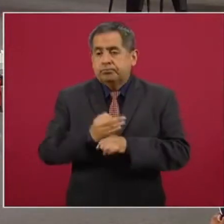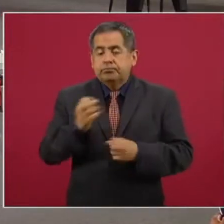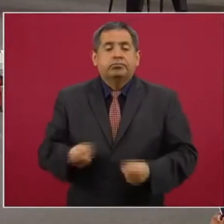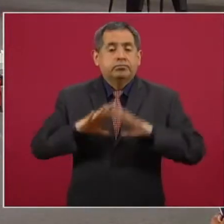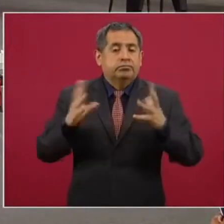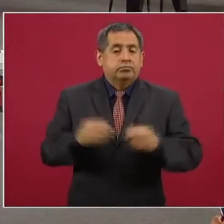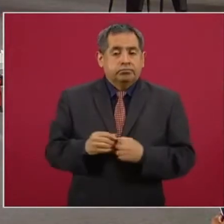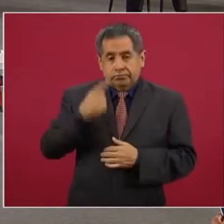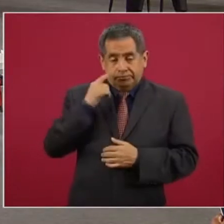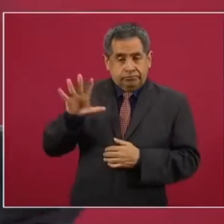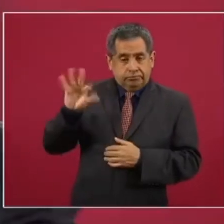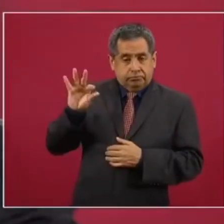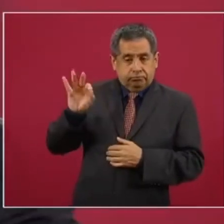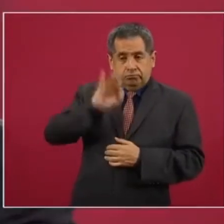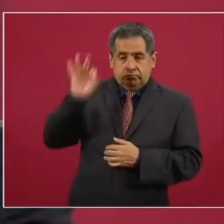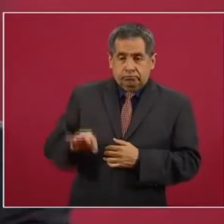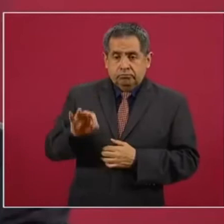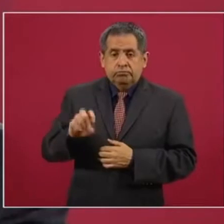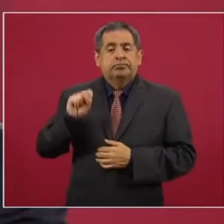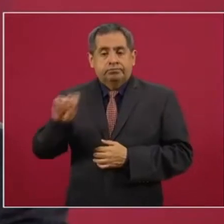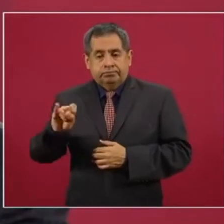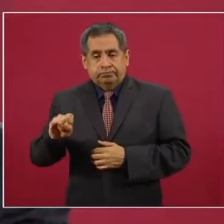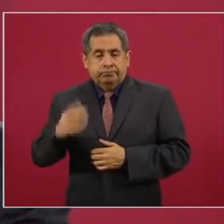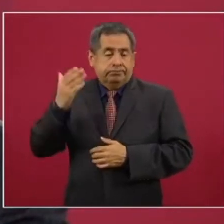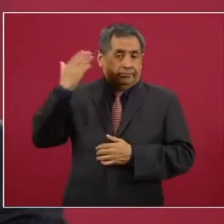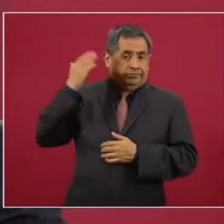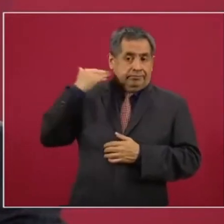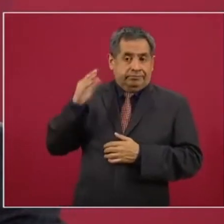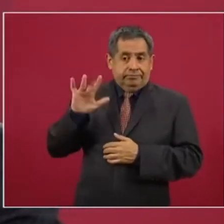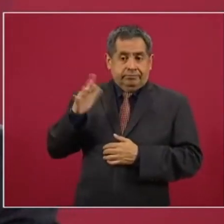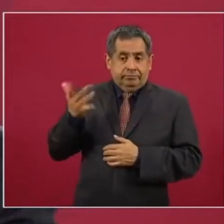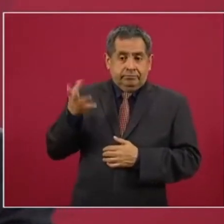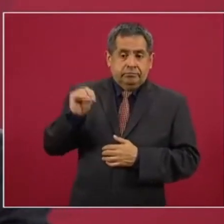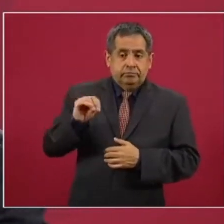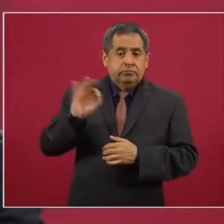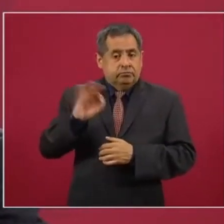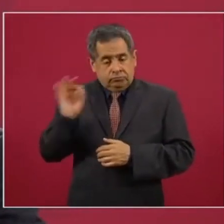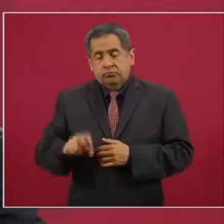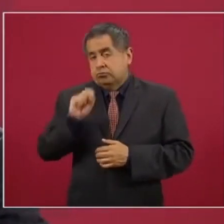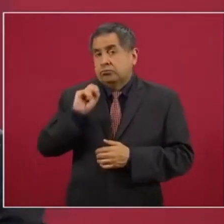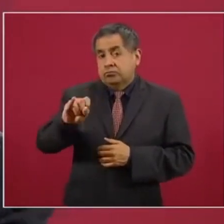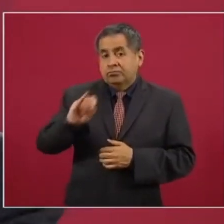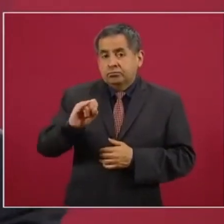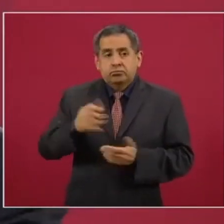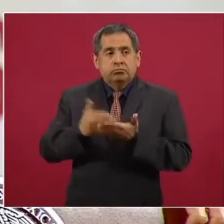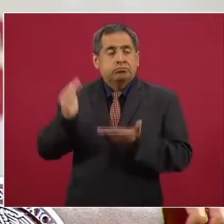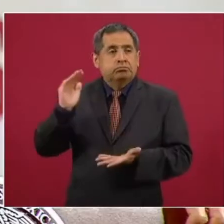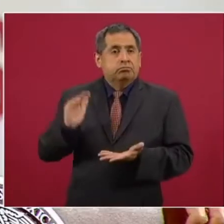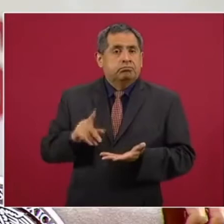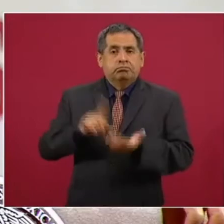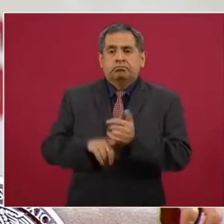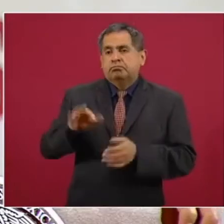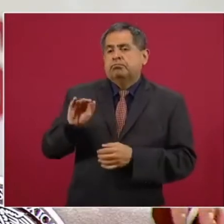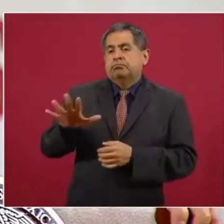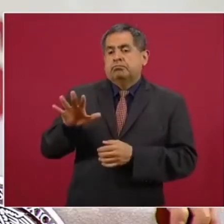40%, llegamos a un punto máximo de 59% en la última semana del mes de julio, la semana 29 del